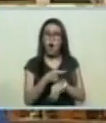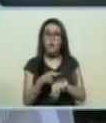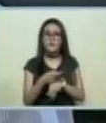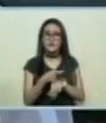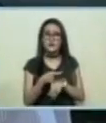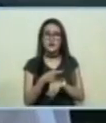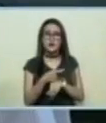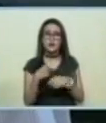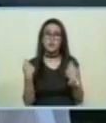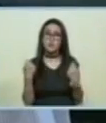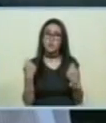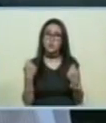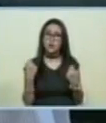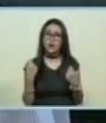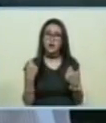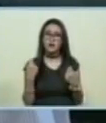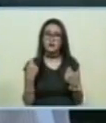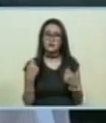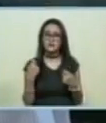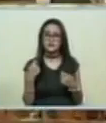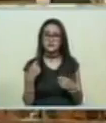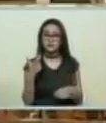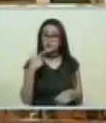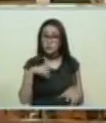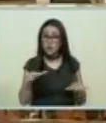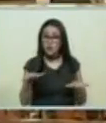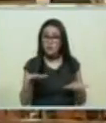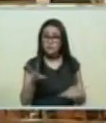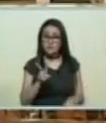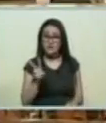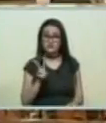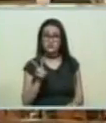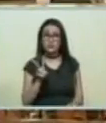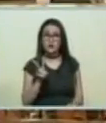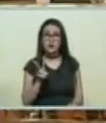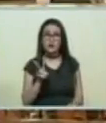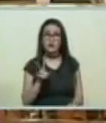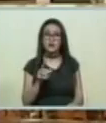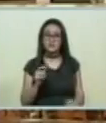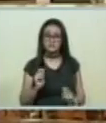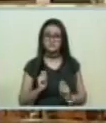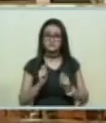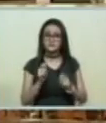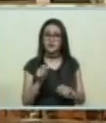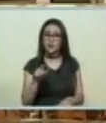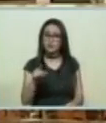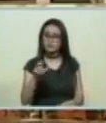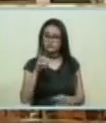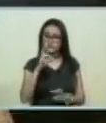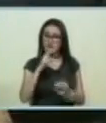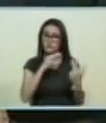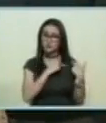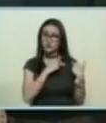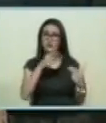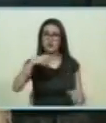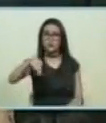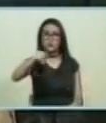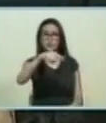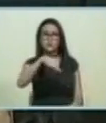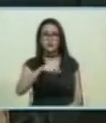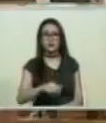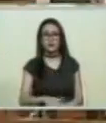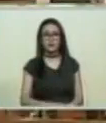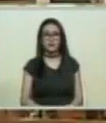popular. El movimiento Somos Venezuela, tenemos que construirlo. Le toca a ustedes, hermanos. Nos toca